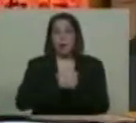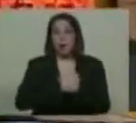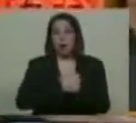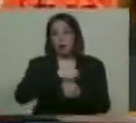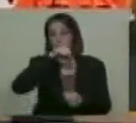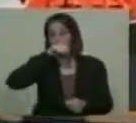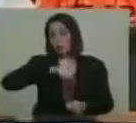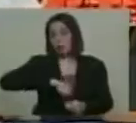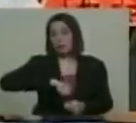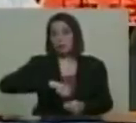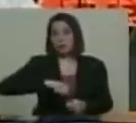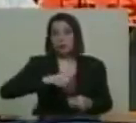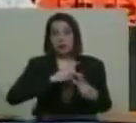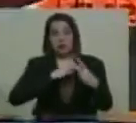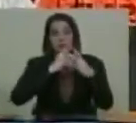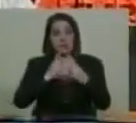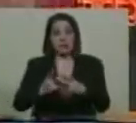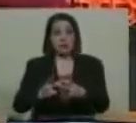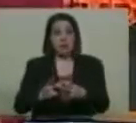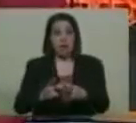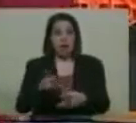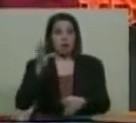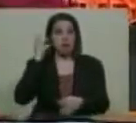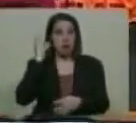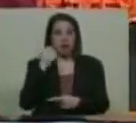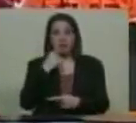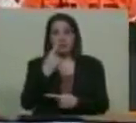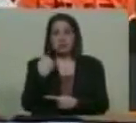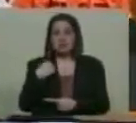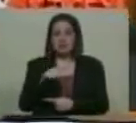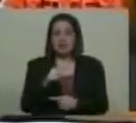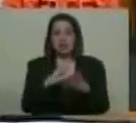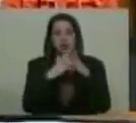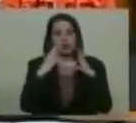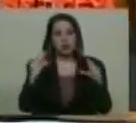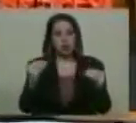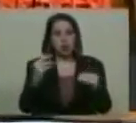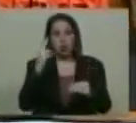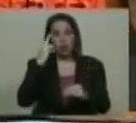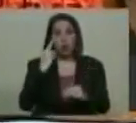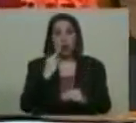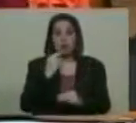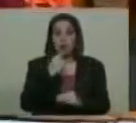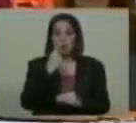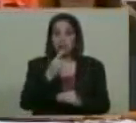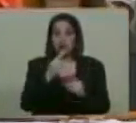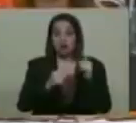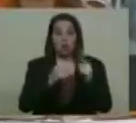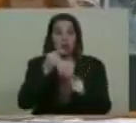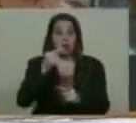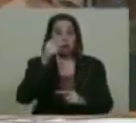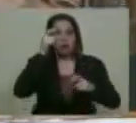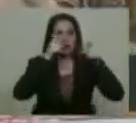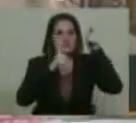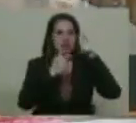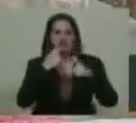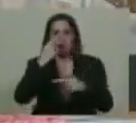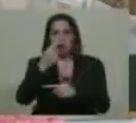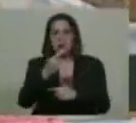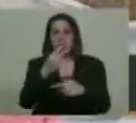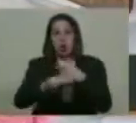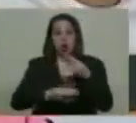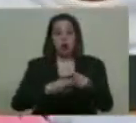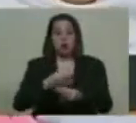su valentía. Ustedes lo tienen todo, Bolívar lo dijo. Y luego el comandante Chávez lo dijo y lo